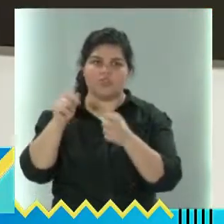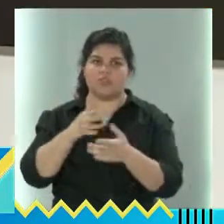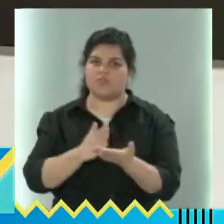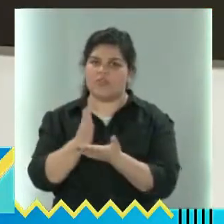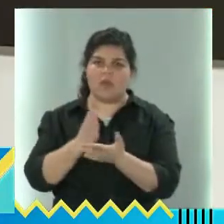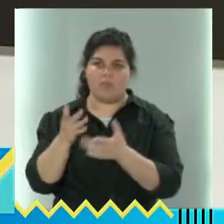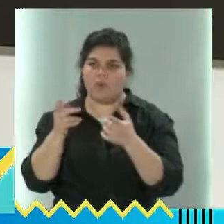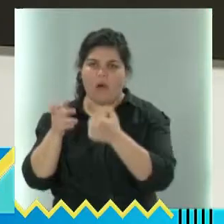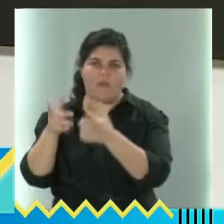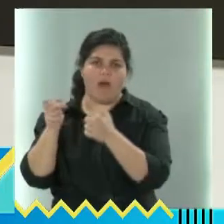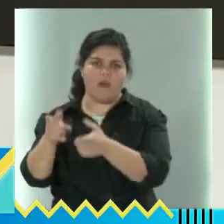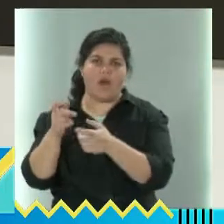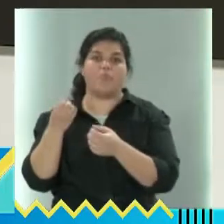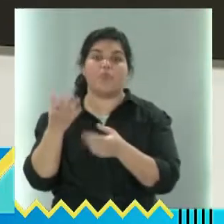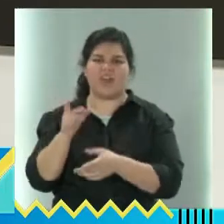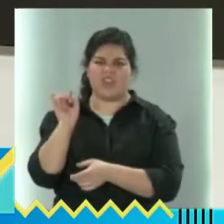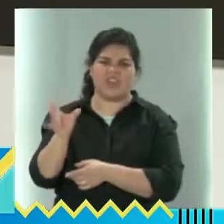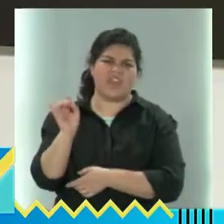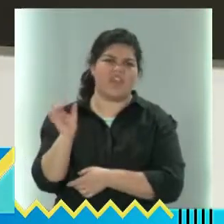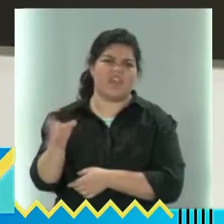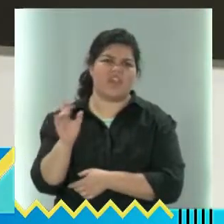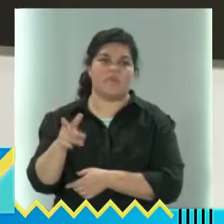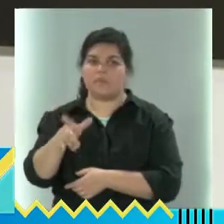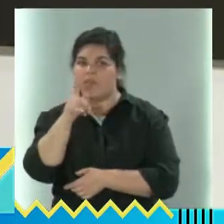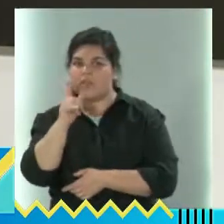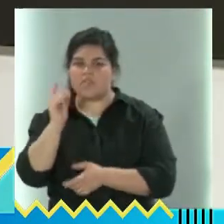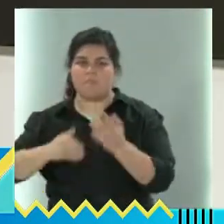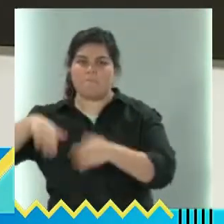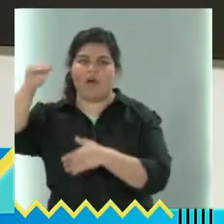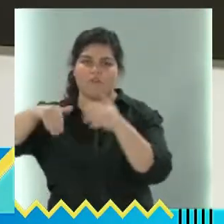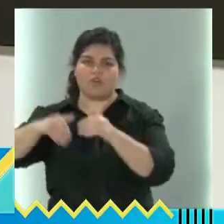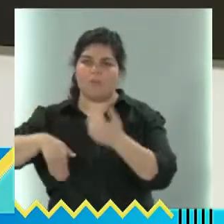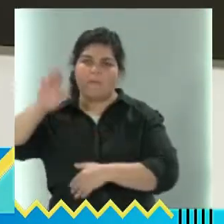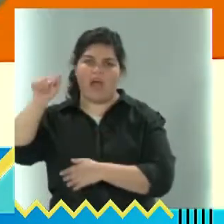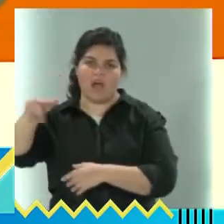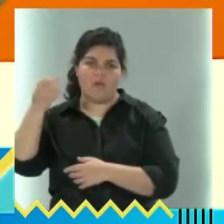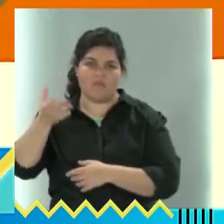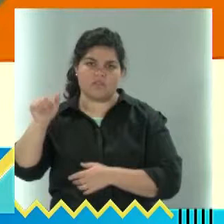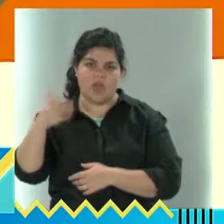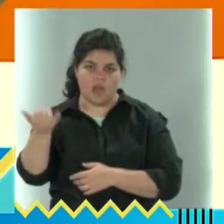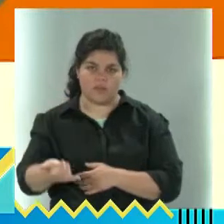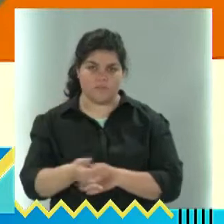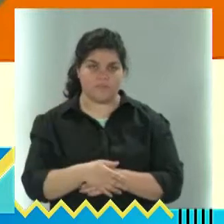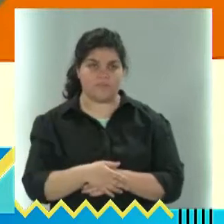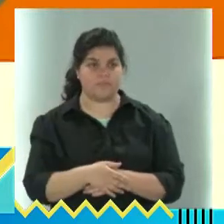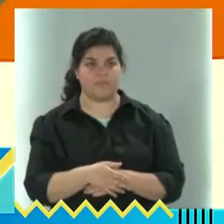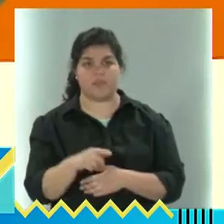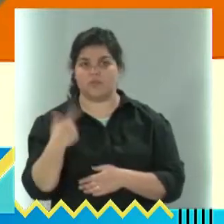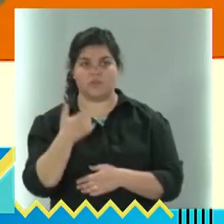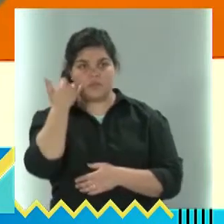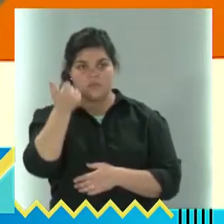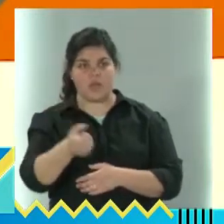a la escribanía, porque pasa por el tema de la mayoría que se obtiene dentro de esa comisión. Mirá, nosotros ahí tuvimos el criterio y es